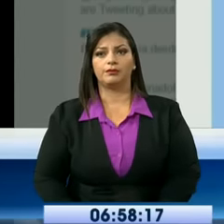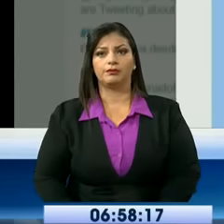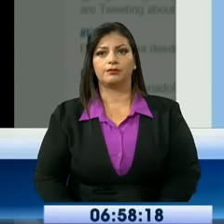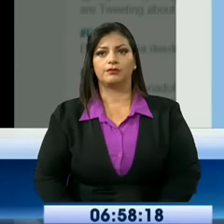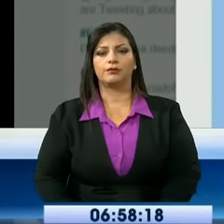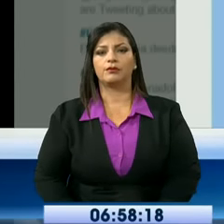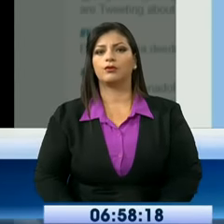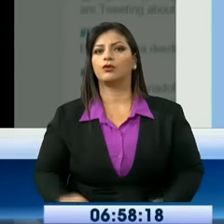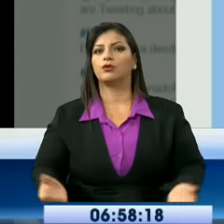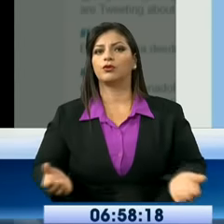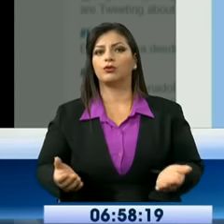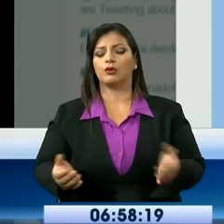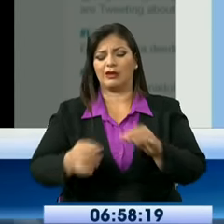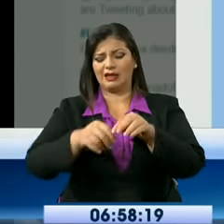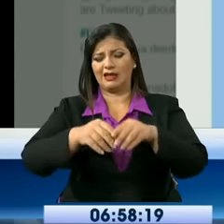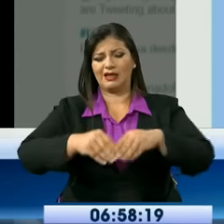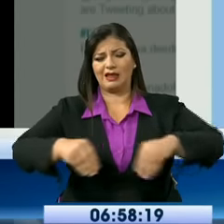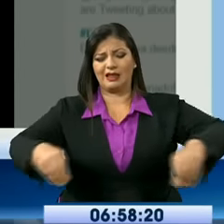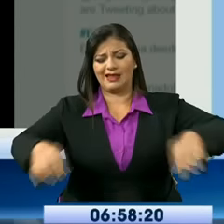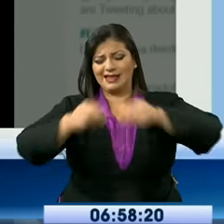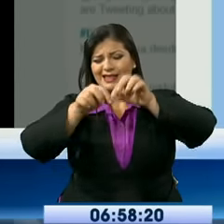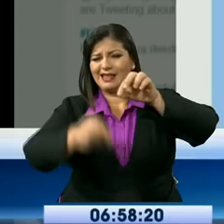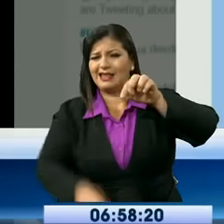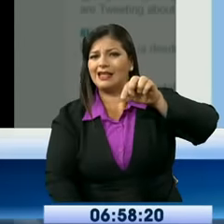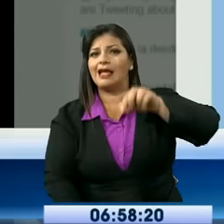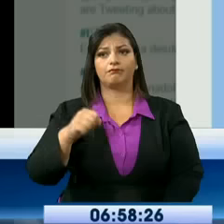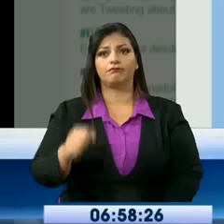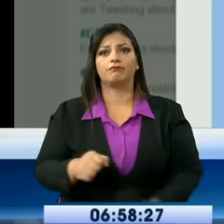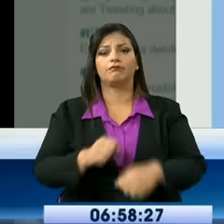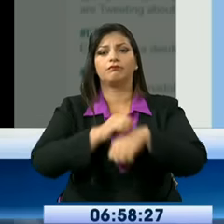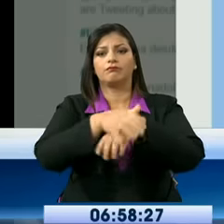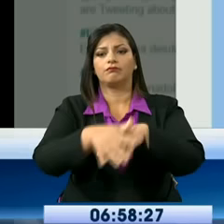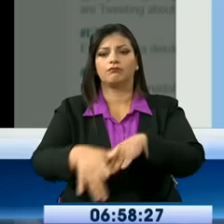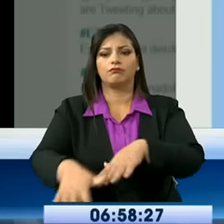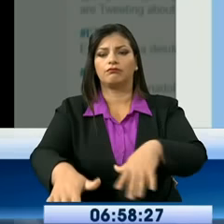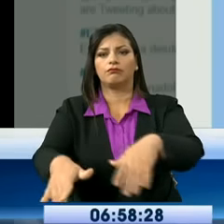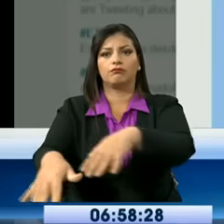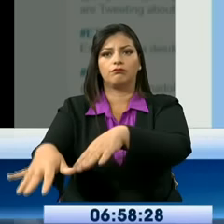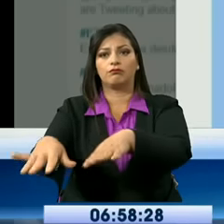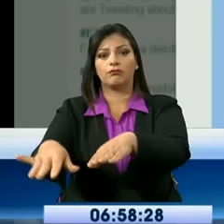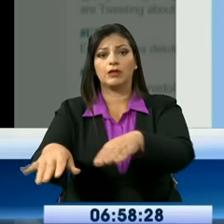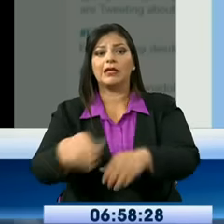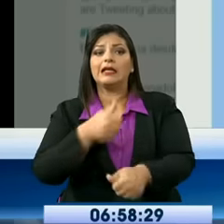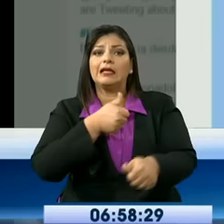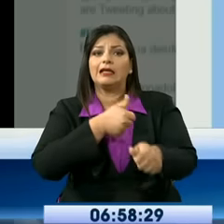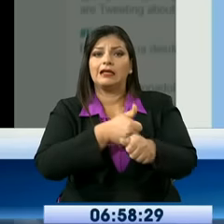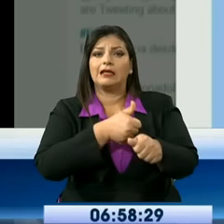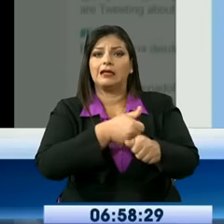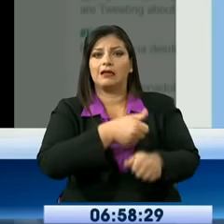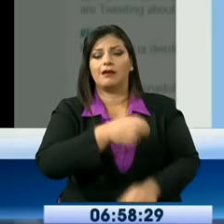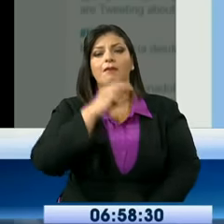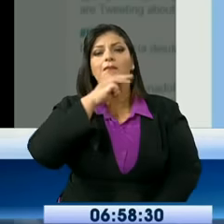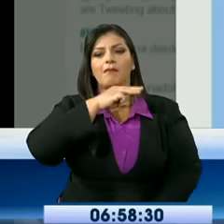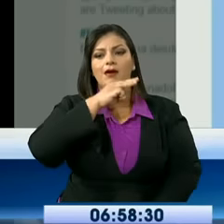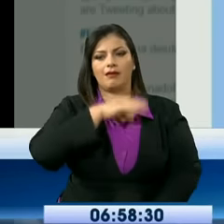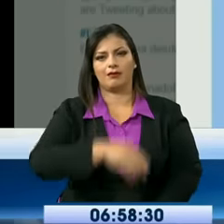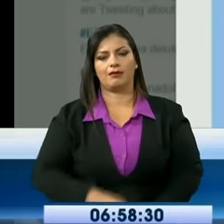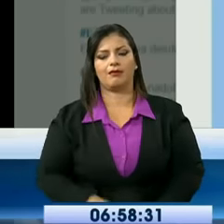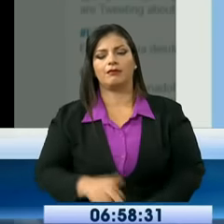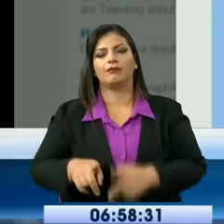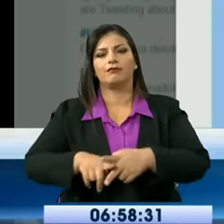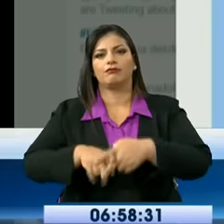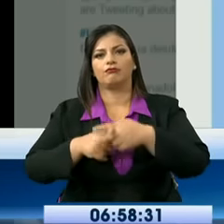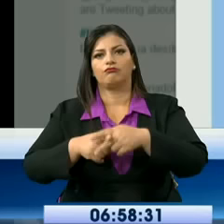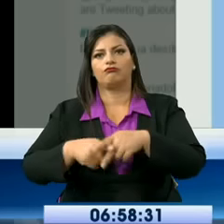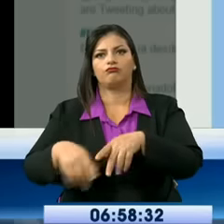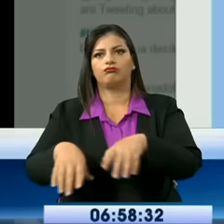a 10 kilómetros de profundidad. Y a 350 kilómetros. El sismo es de 3.9, ¿no? Sí, a 10 kilómetros de profundidad.